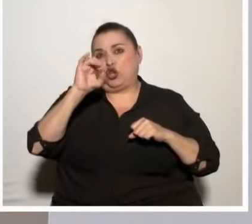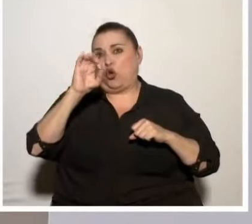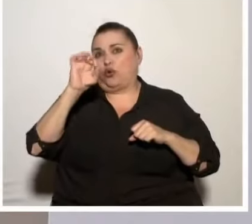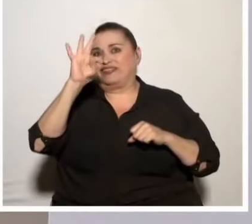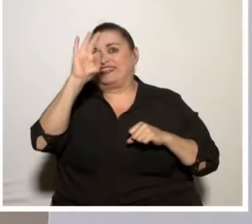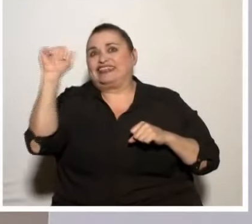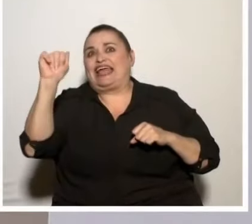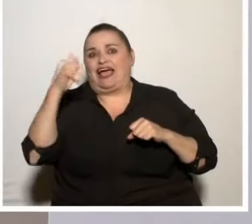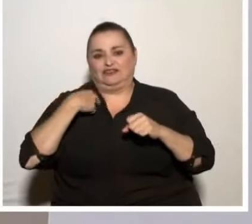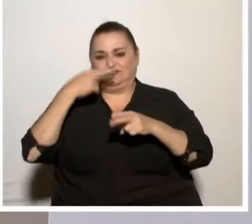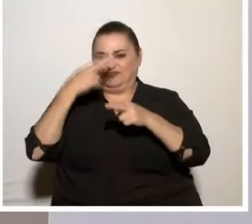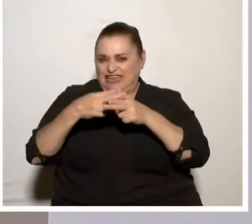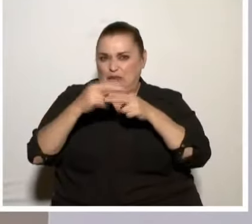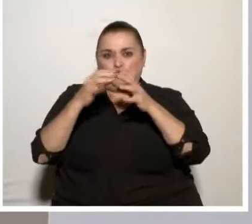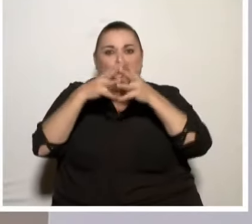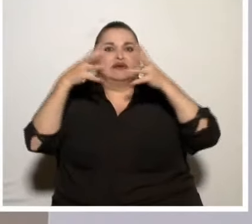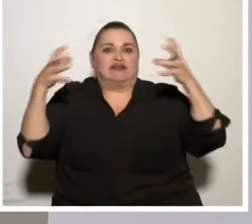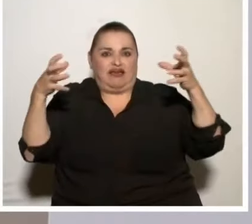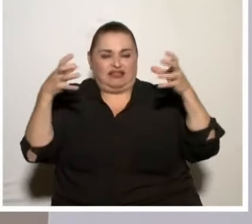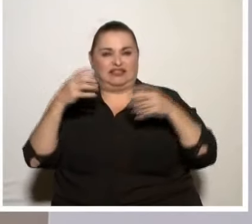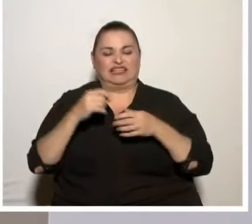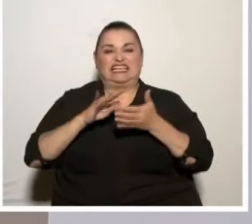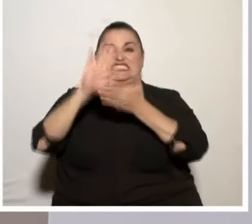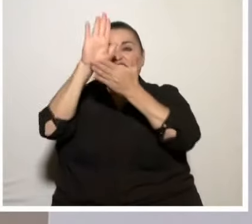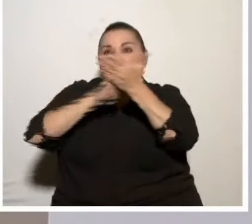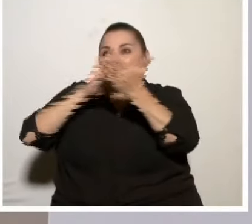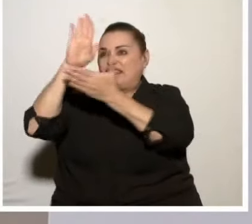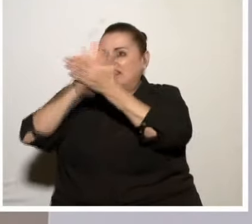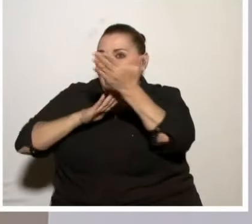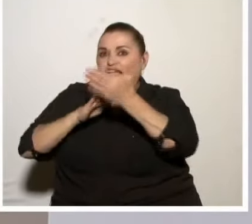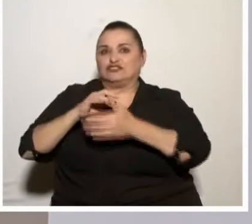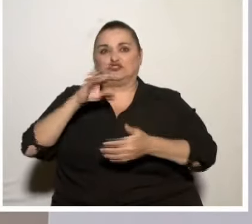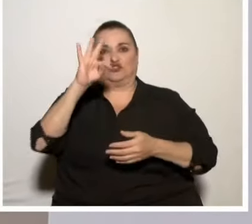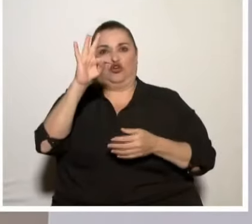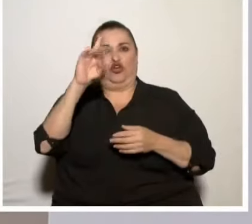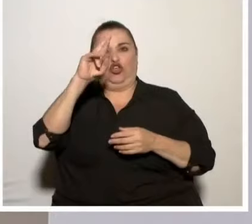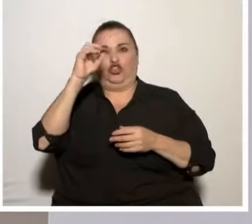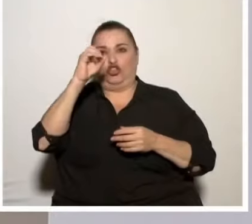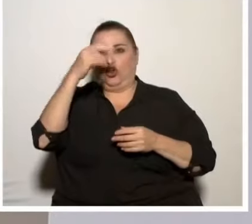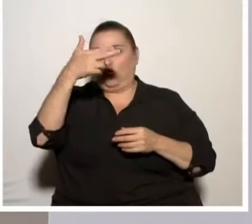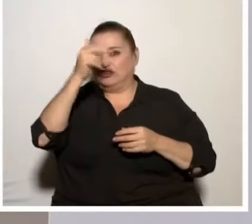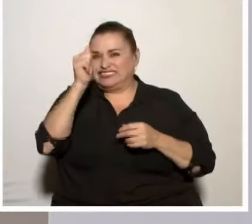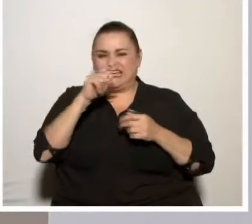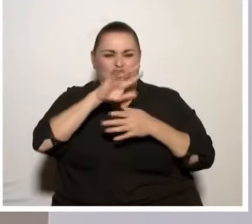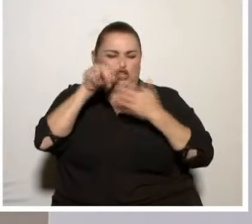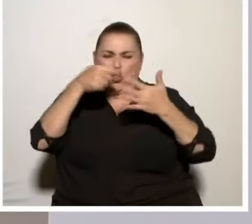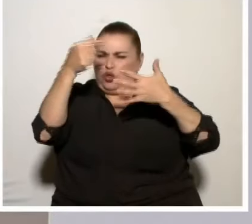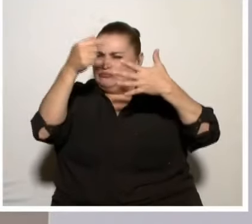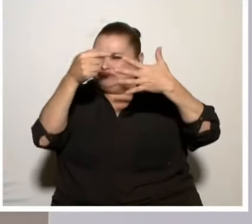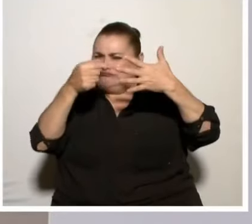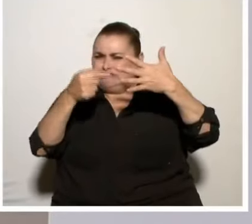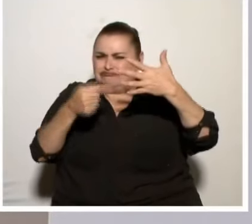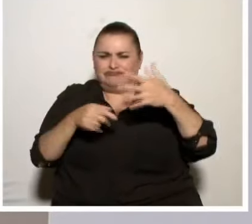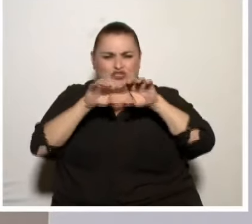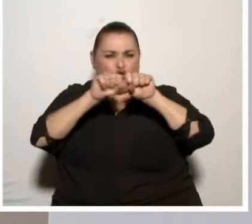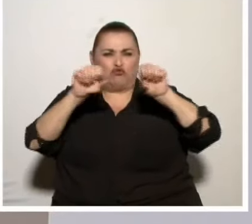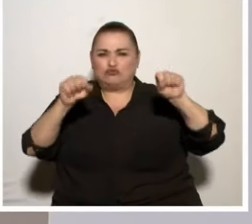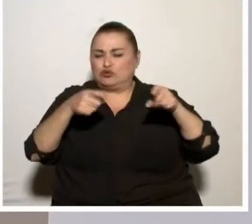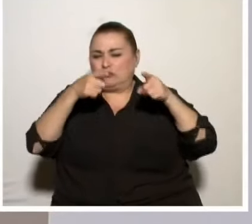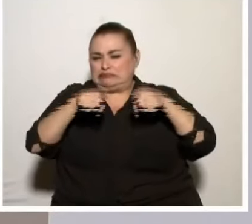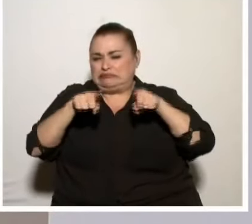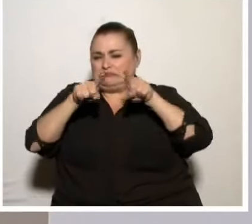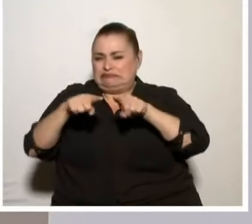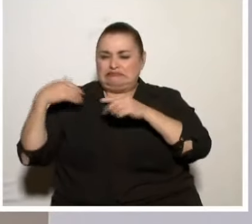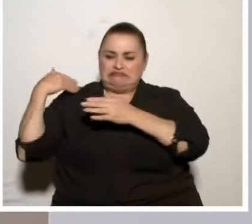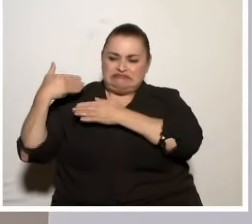grandote, Cementazo, Trocha y todos estos actos de corrupción que se han venido